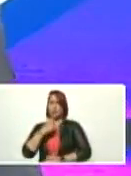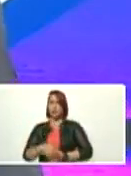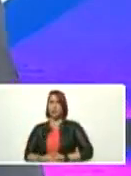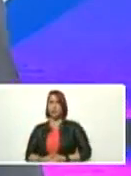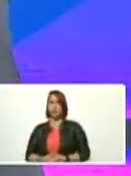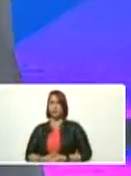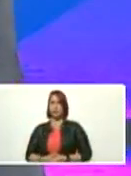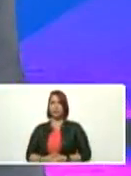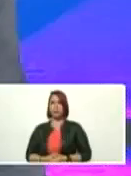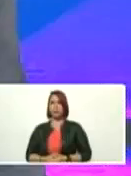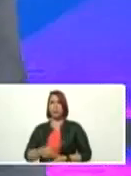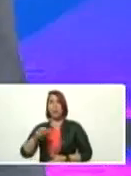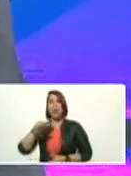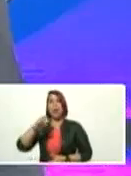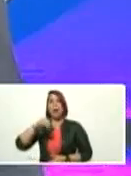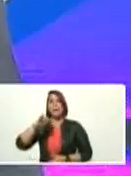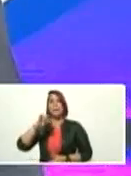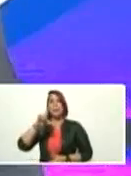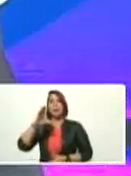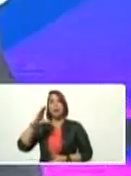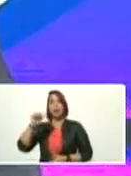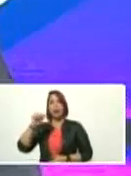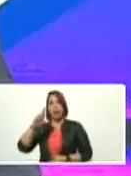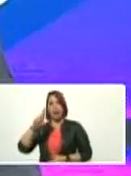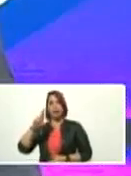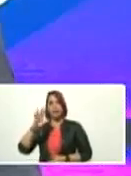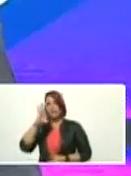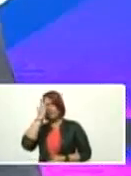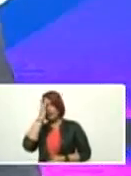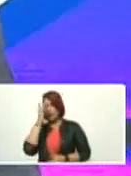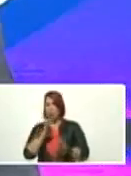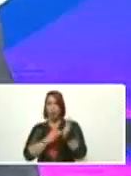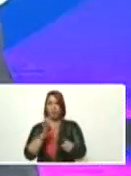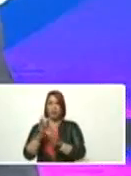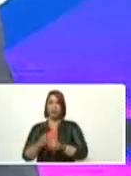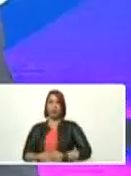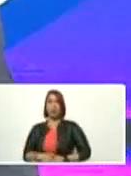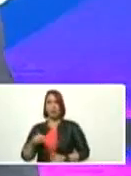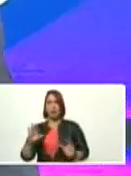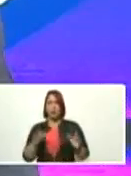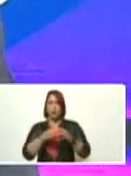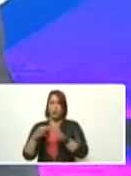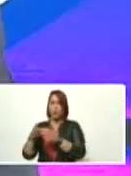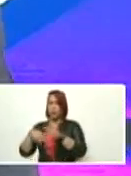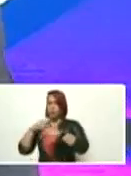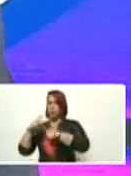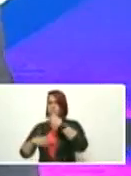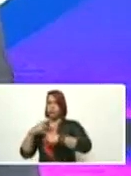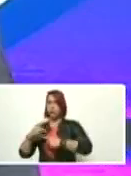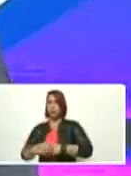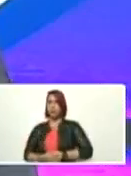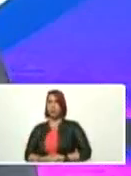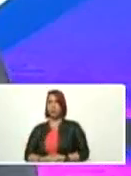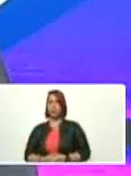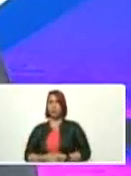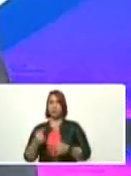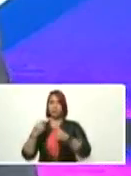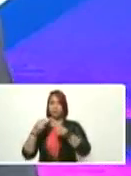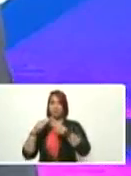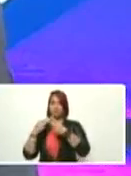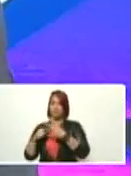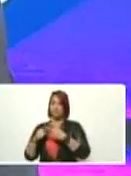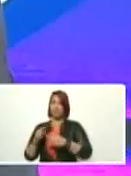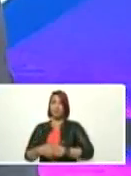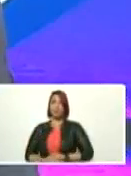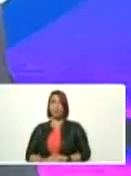de Amílcar Briceño, Febreros y Abriles, y reúne una producción diversa